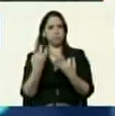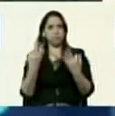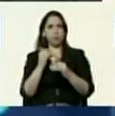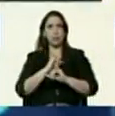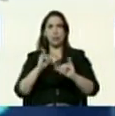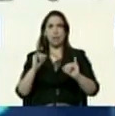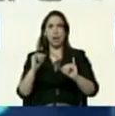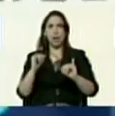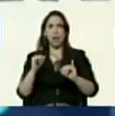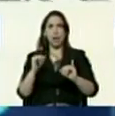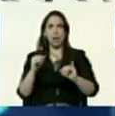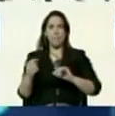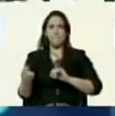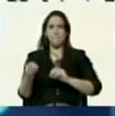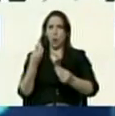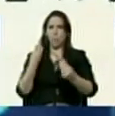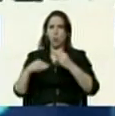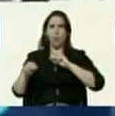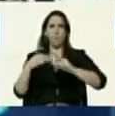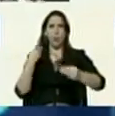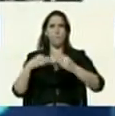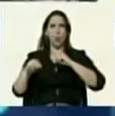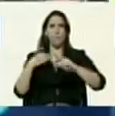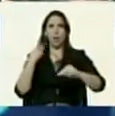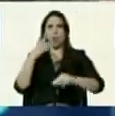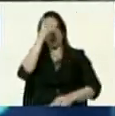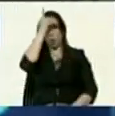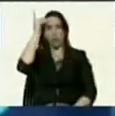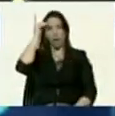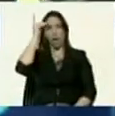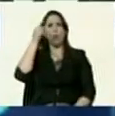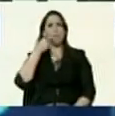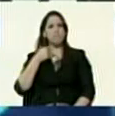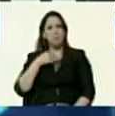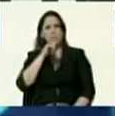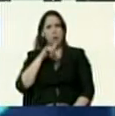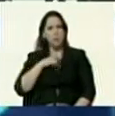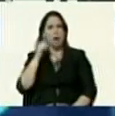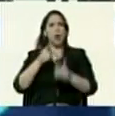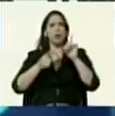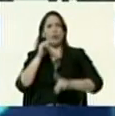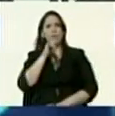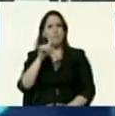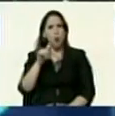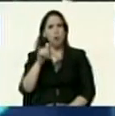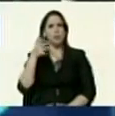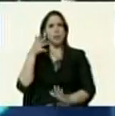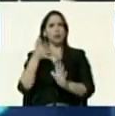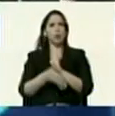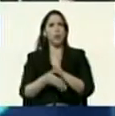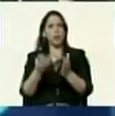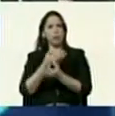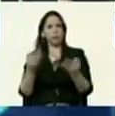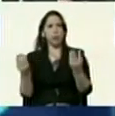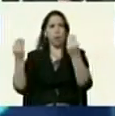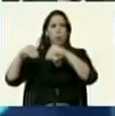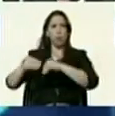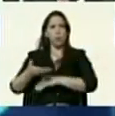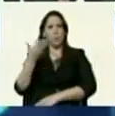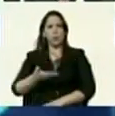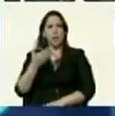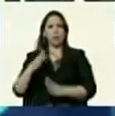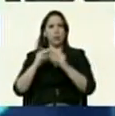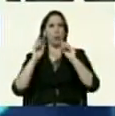mi teléfono nos escribimos, y me ha adelantado algunos informes extraordinarios, los acuerdos que trae Diosdado, en todas las